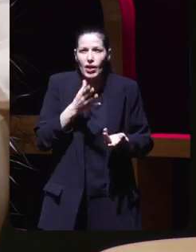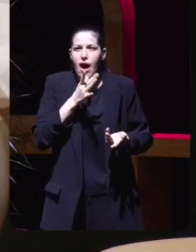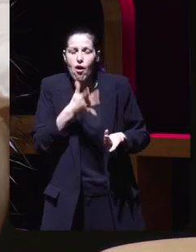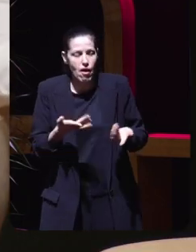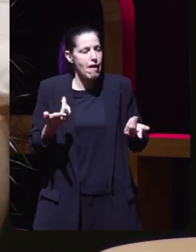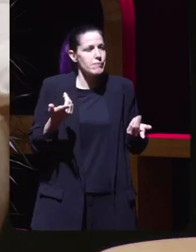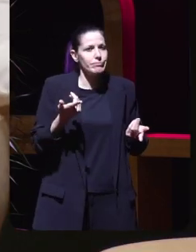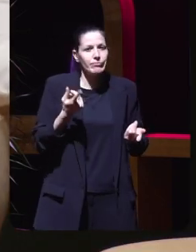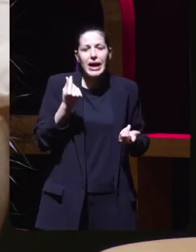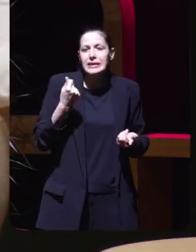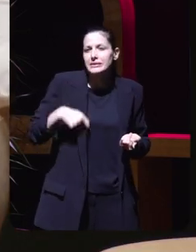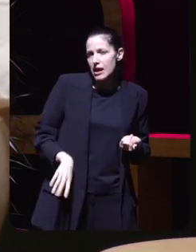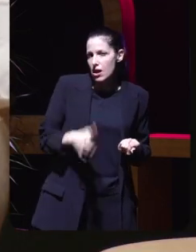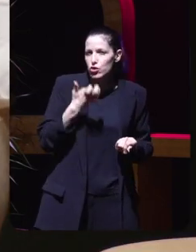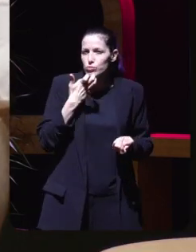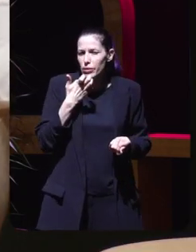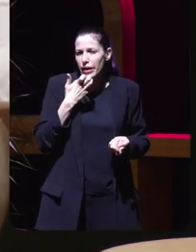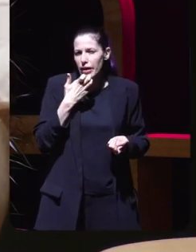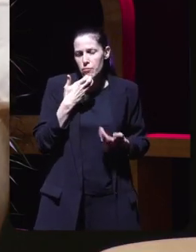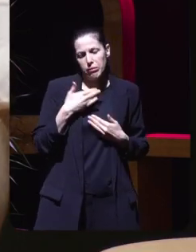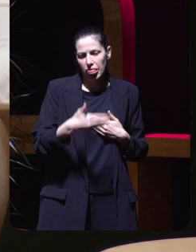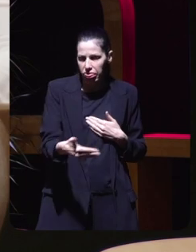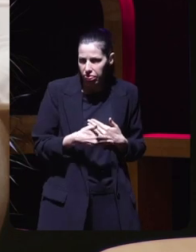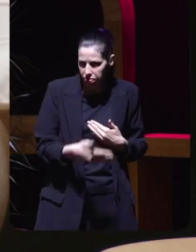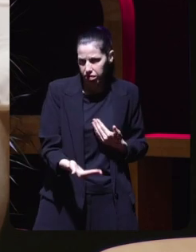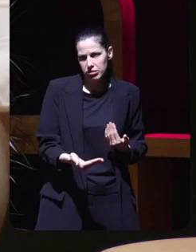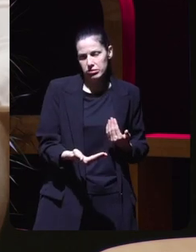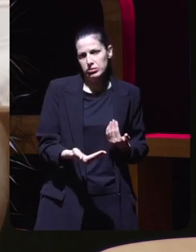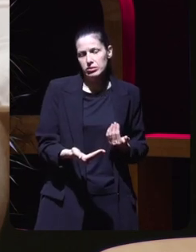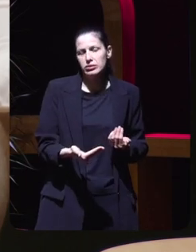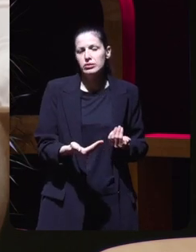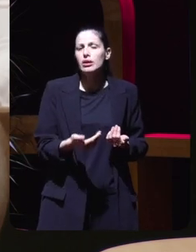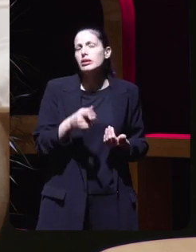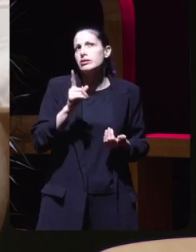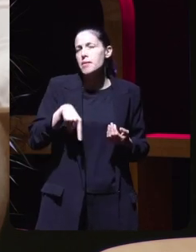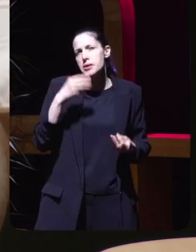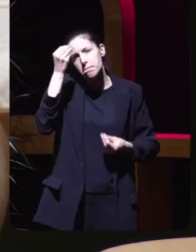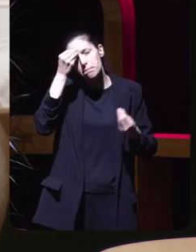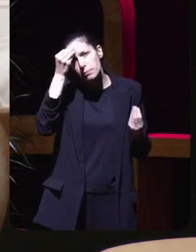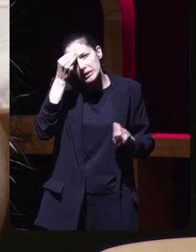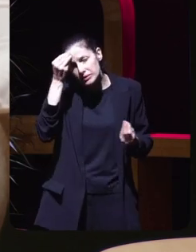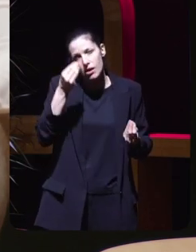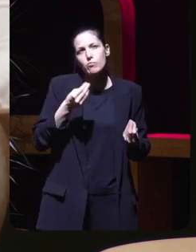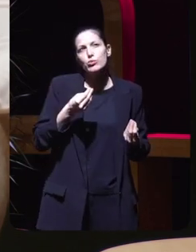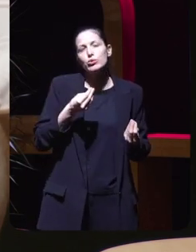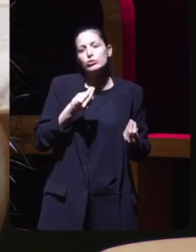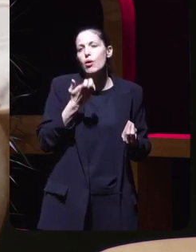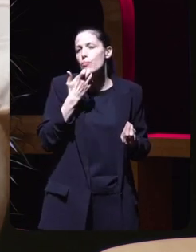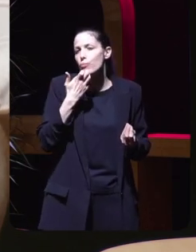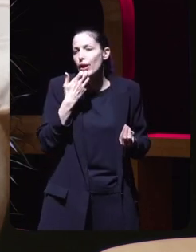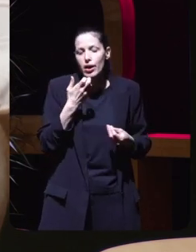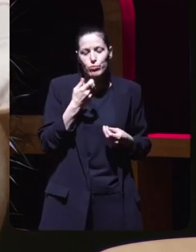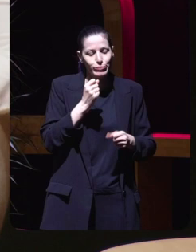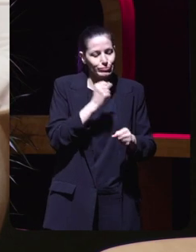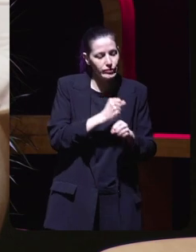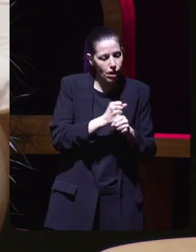delirante no Claro sí que nos planteamos pues tipos algún tipo de Cuestión como haber levotrabayando 12 horas a